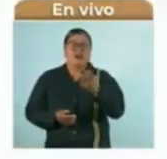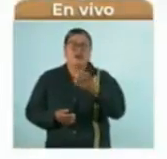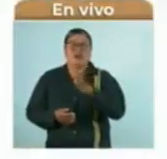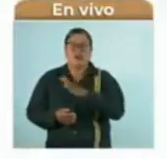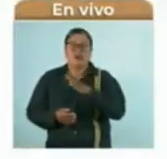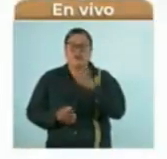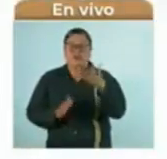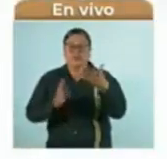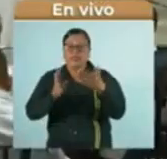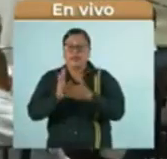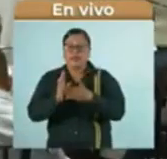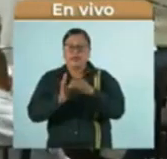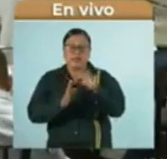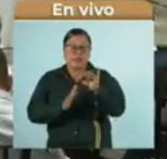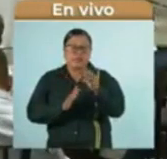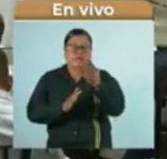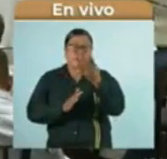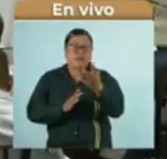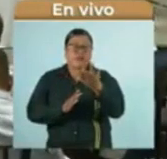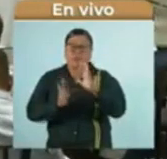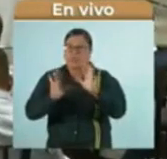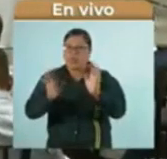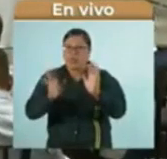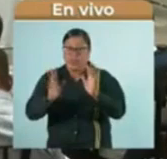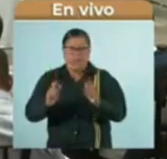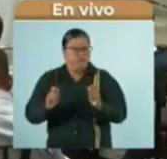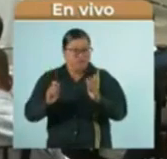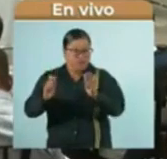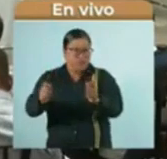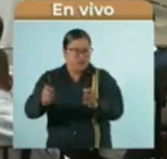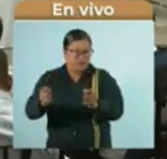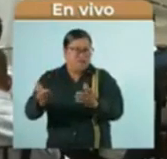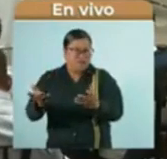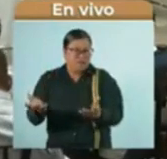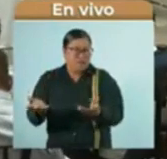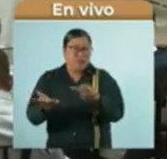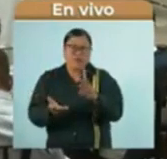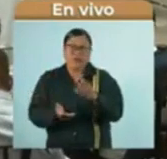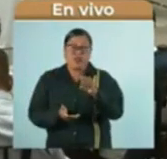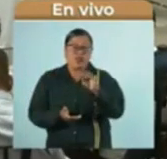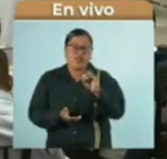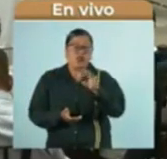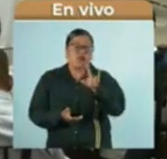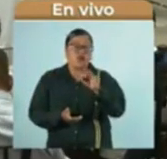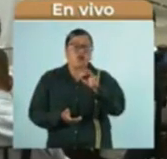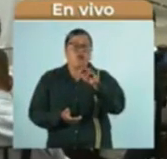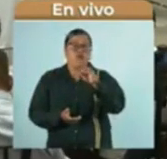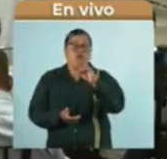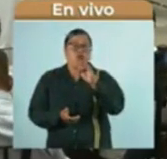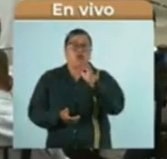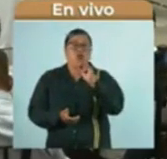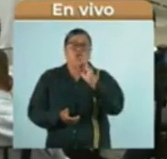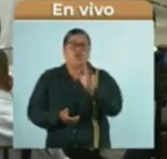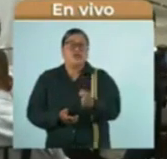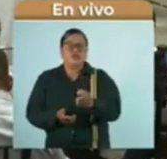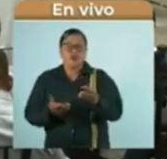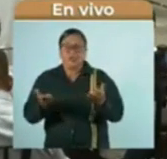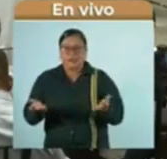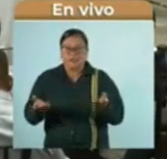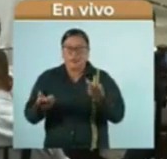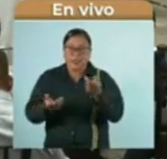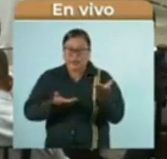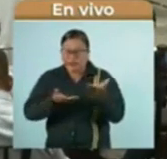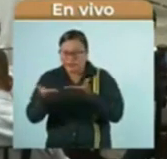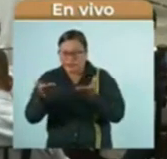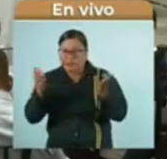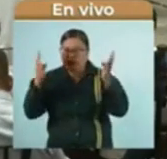las 7064 ya hectáreas pero tejomulco no las quiere aceptar entonces la conciliación